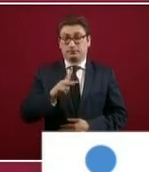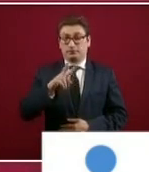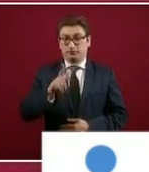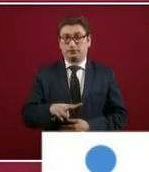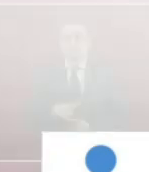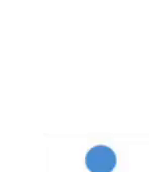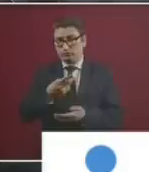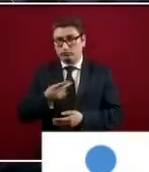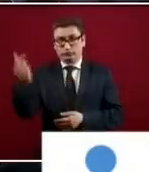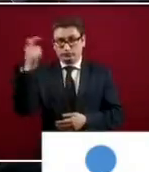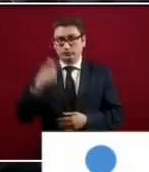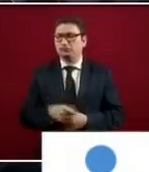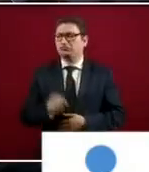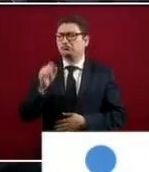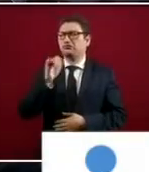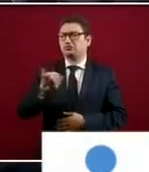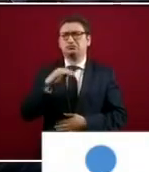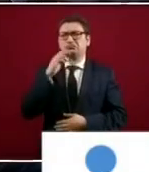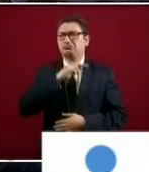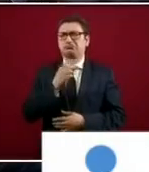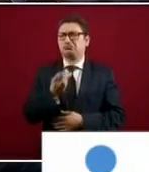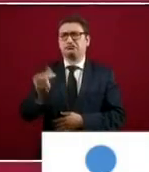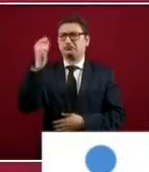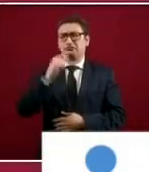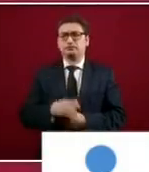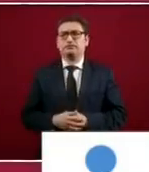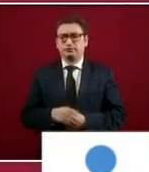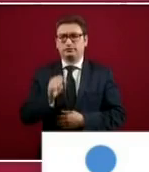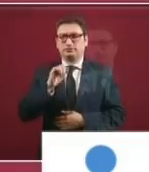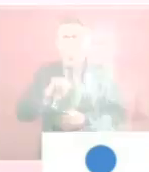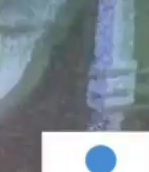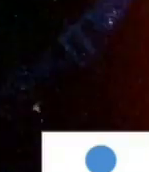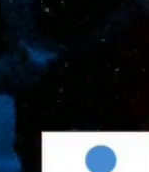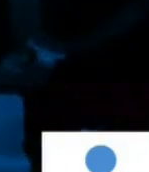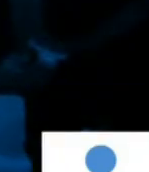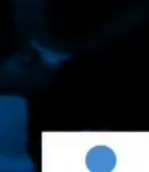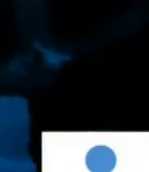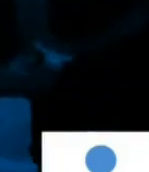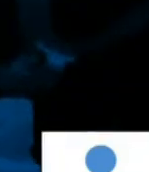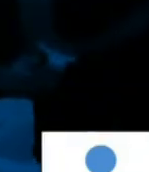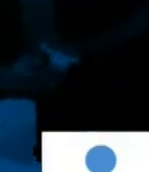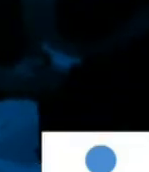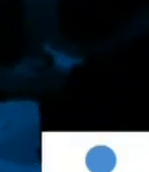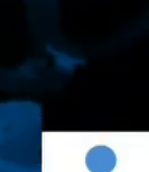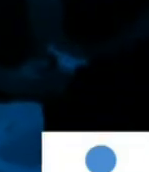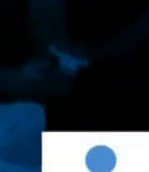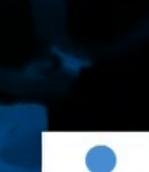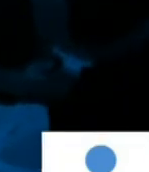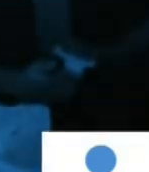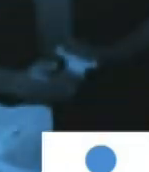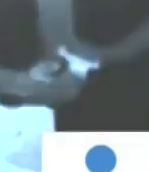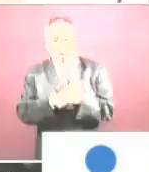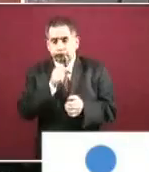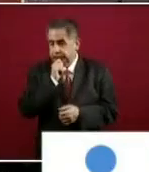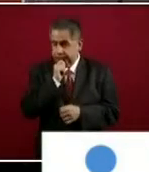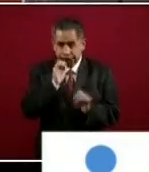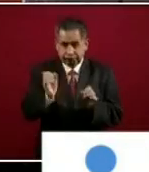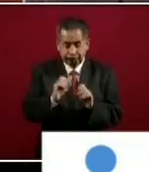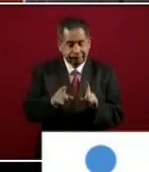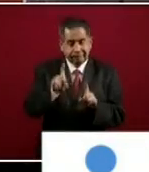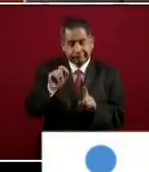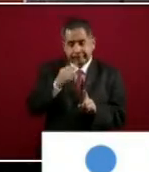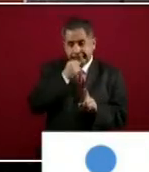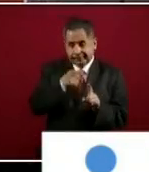sería despedido. De inmediato, de inmediato. Responsable operativo Culiacán.